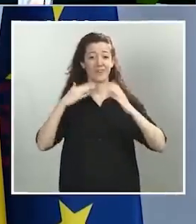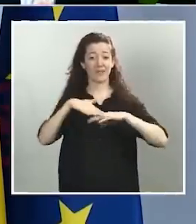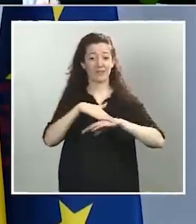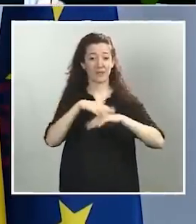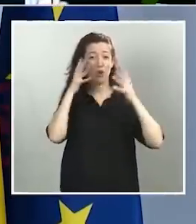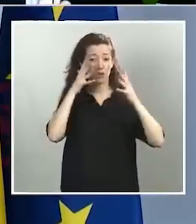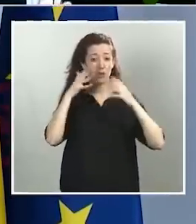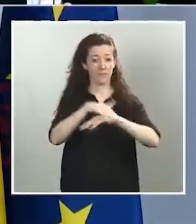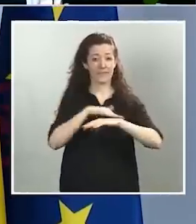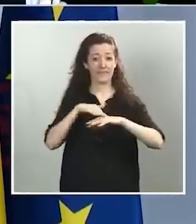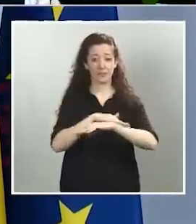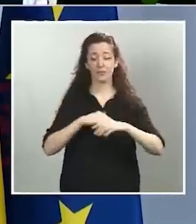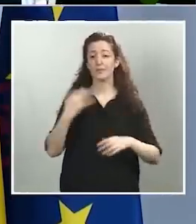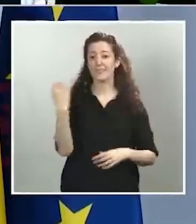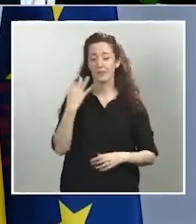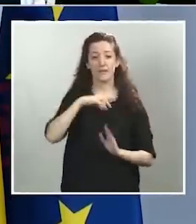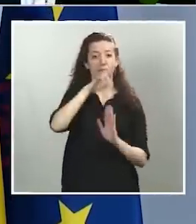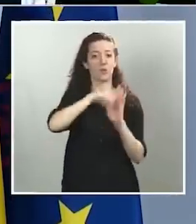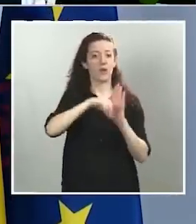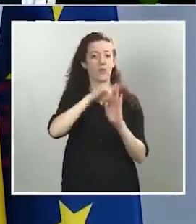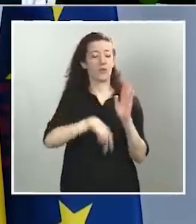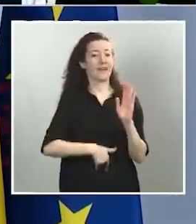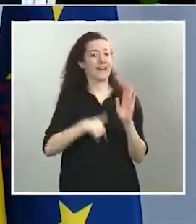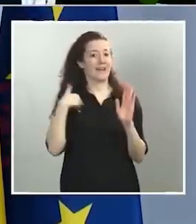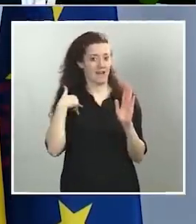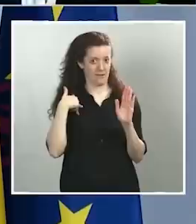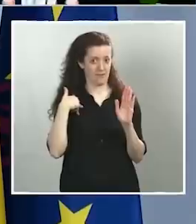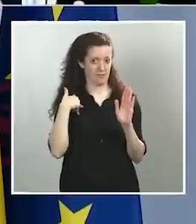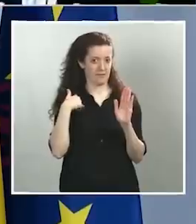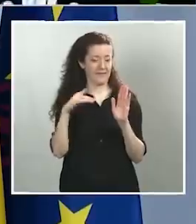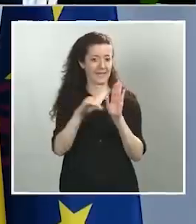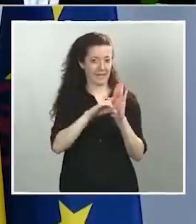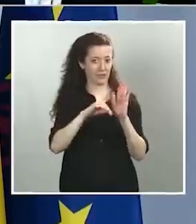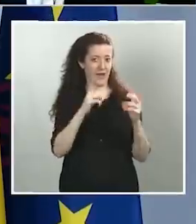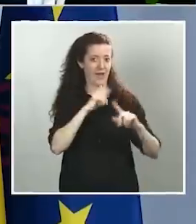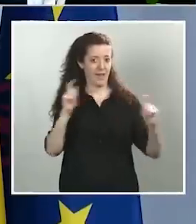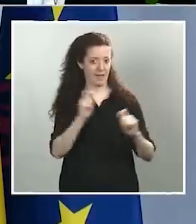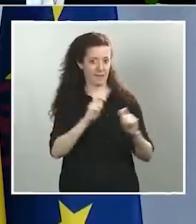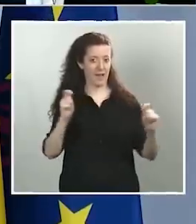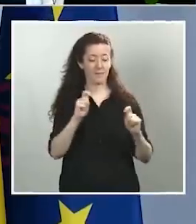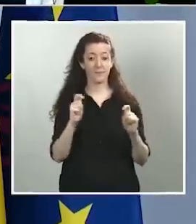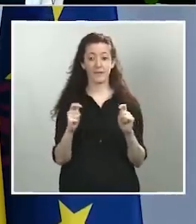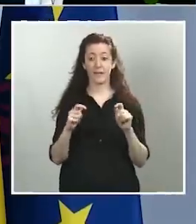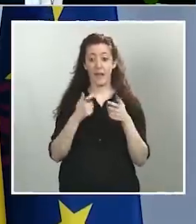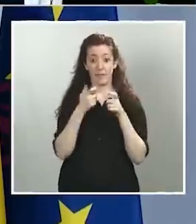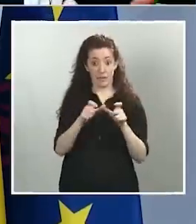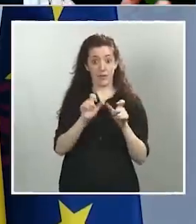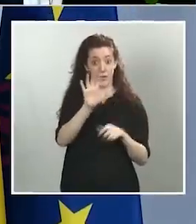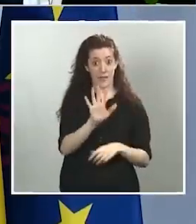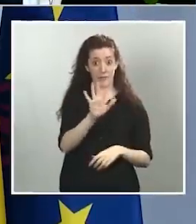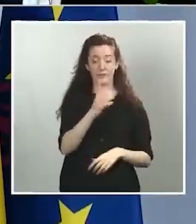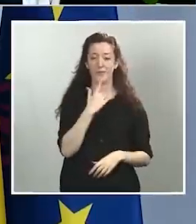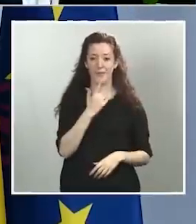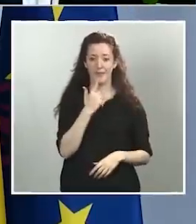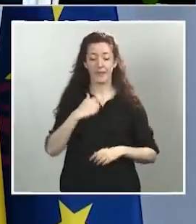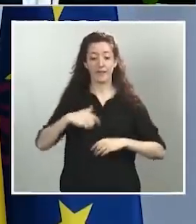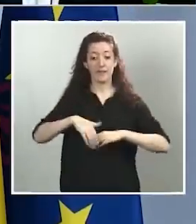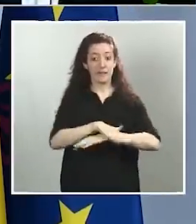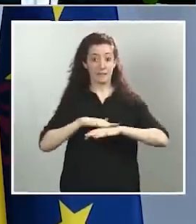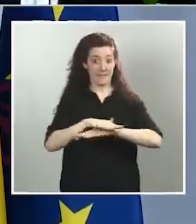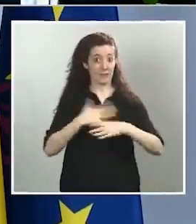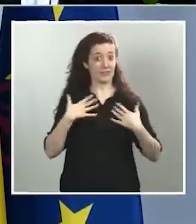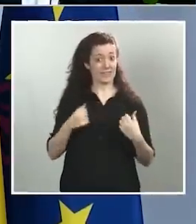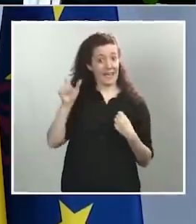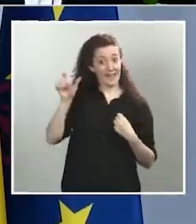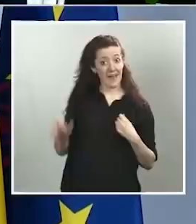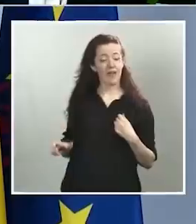hizo. Es decir, es más, aquí esto depende de Compromís, depende de Mónica Oltra, es la vicepresidenta de la que